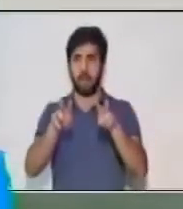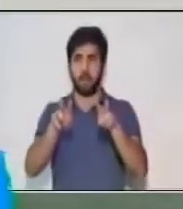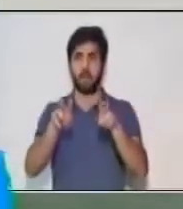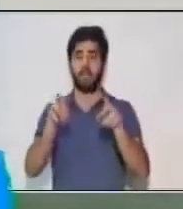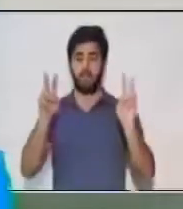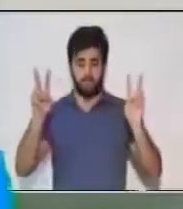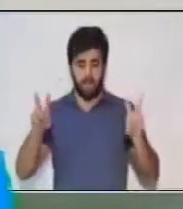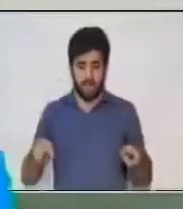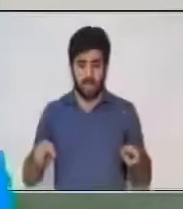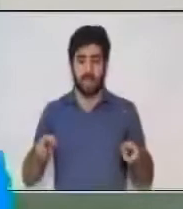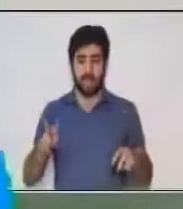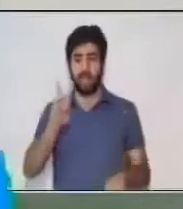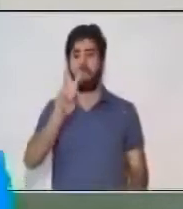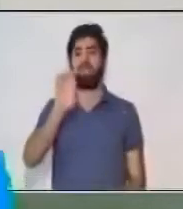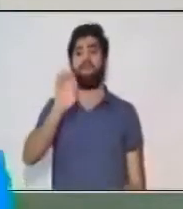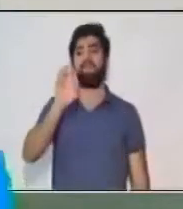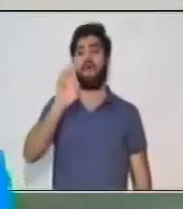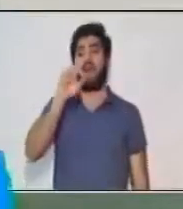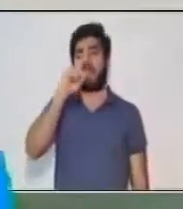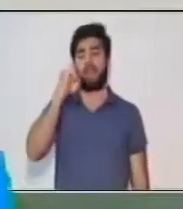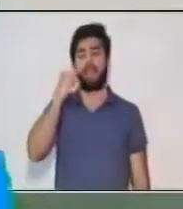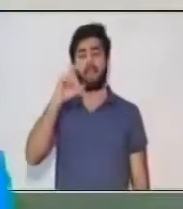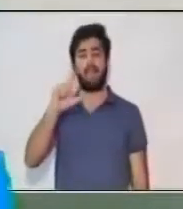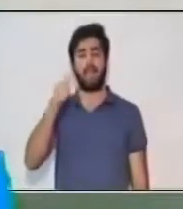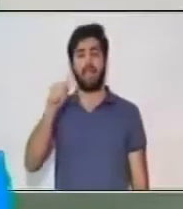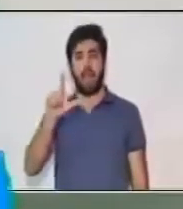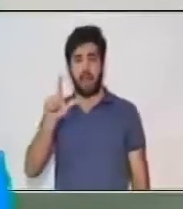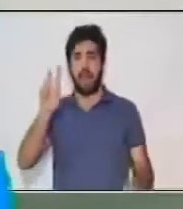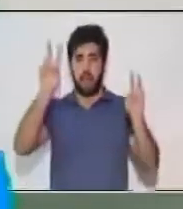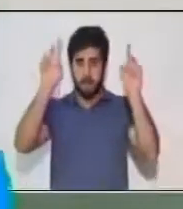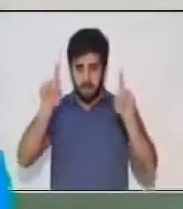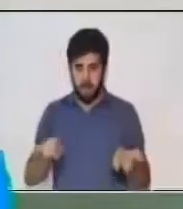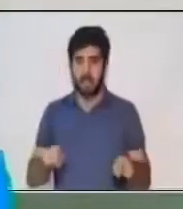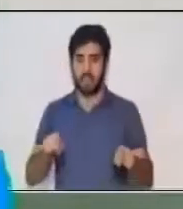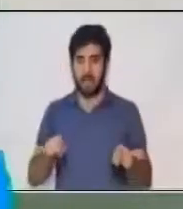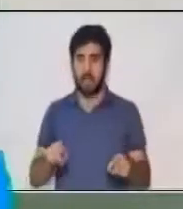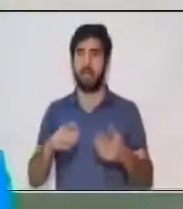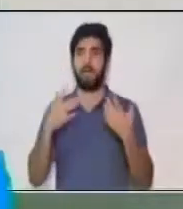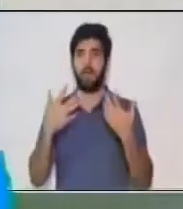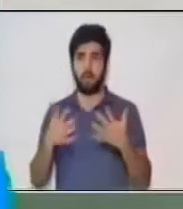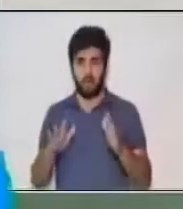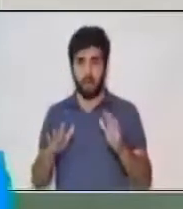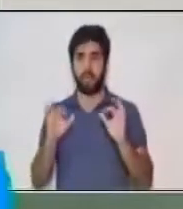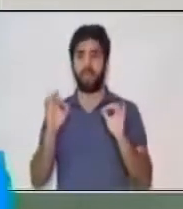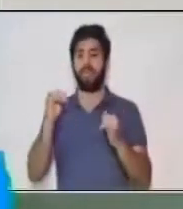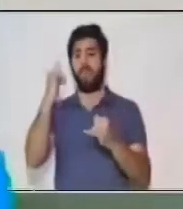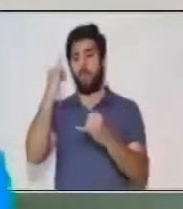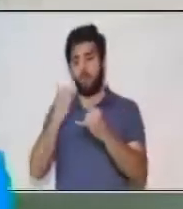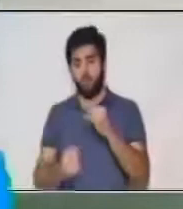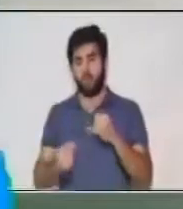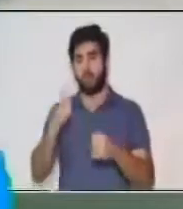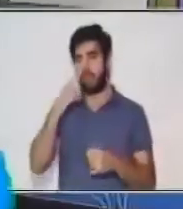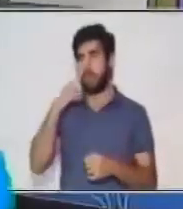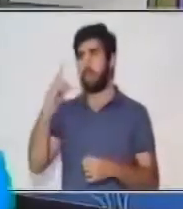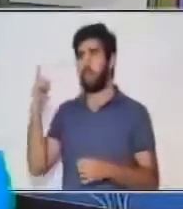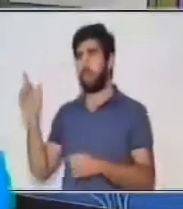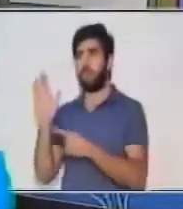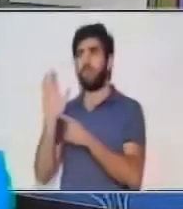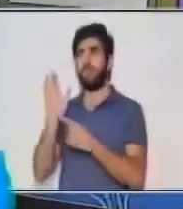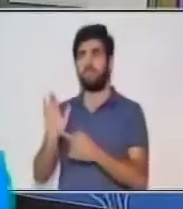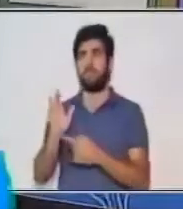las características de esta gráfica. Por último, tenemos hoy una pequeña